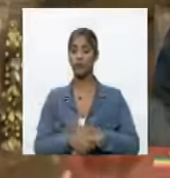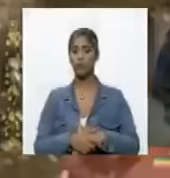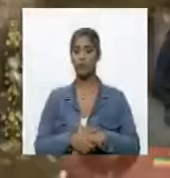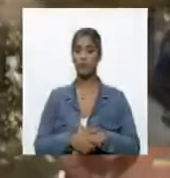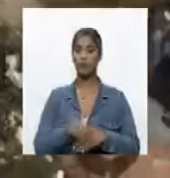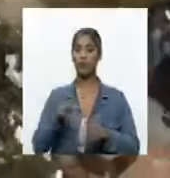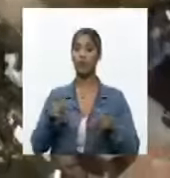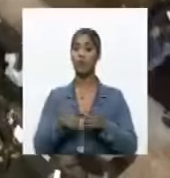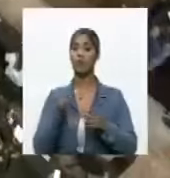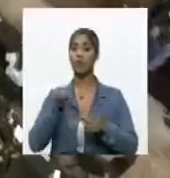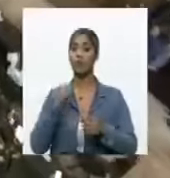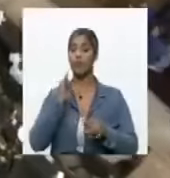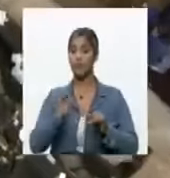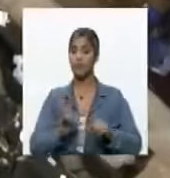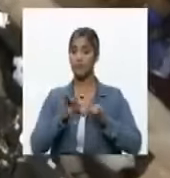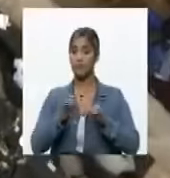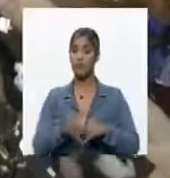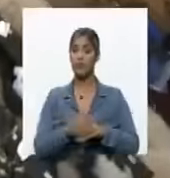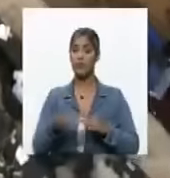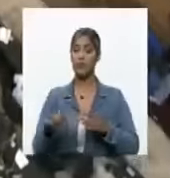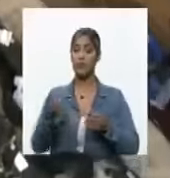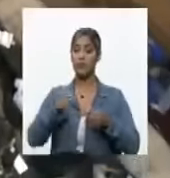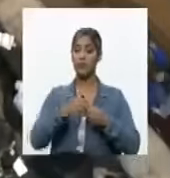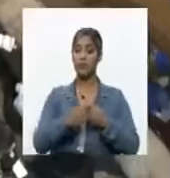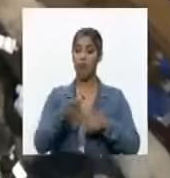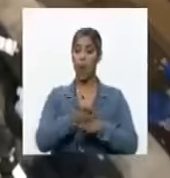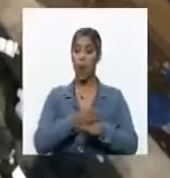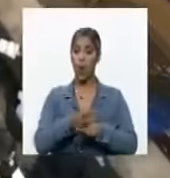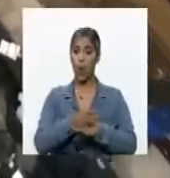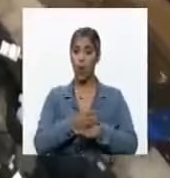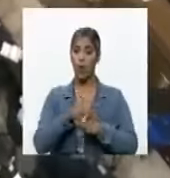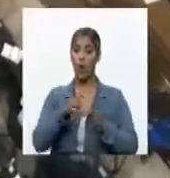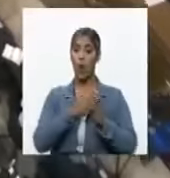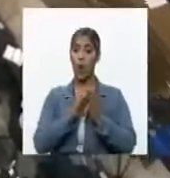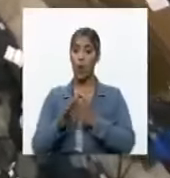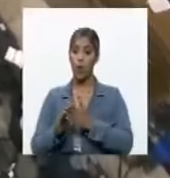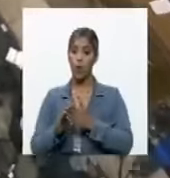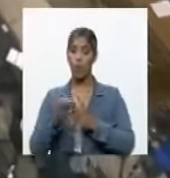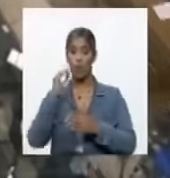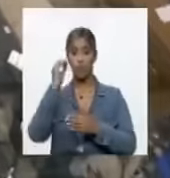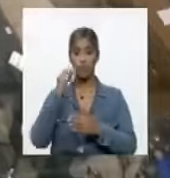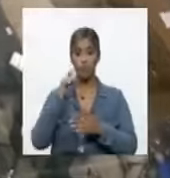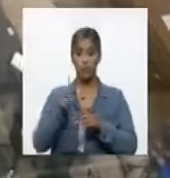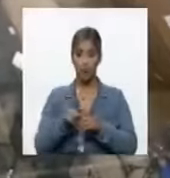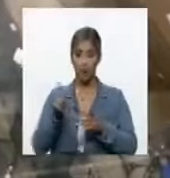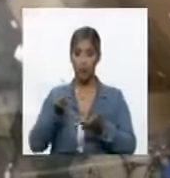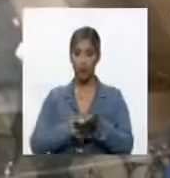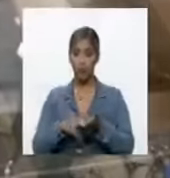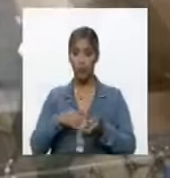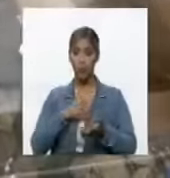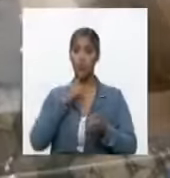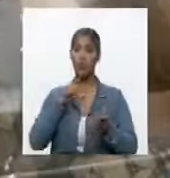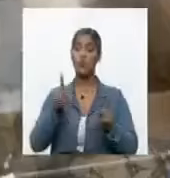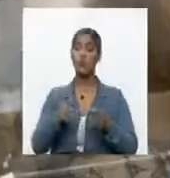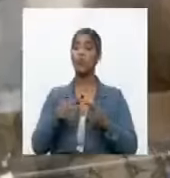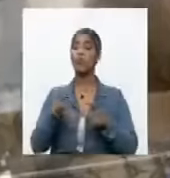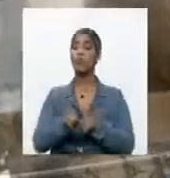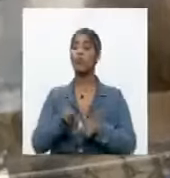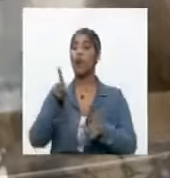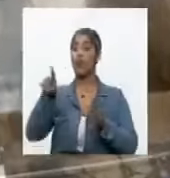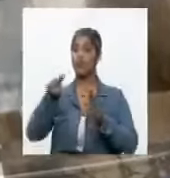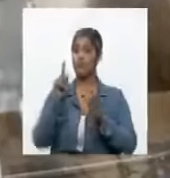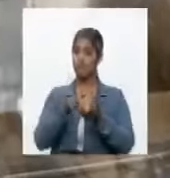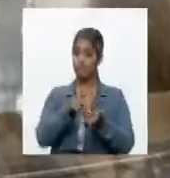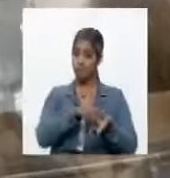Las sesiones de las instancias que integran el gobierno de la comuna se considerarán válidas cuando cumplan con el quórum